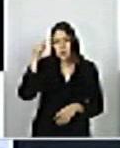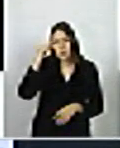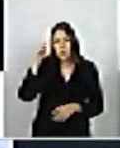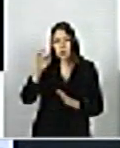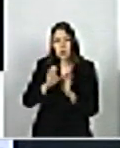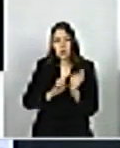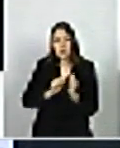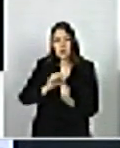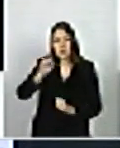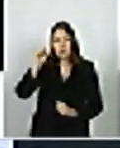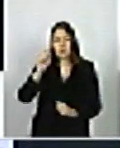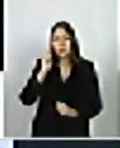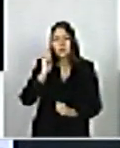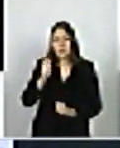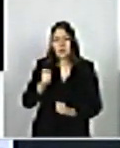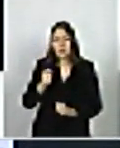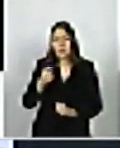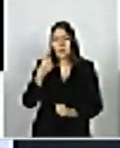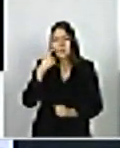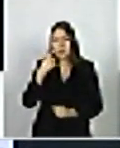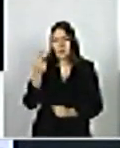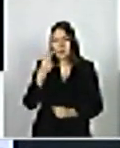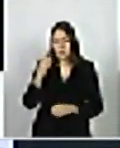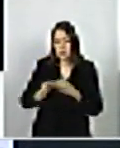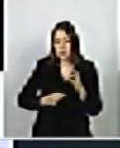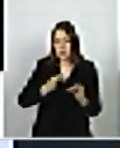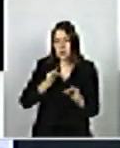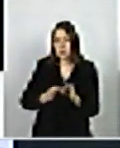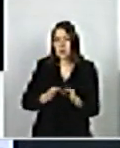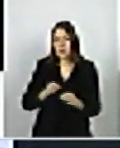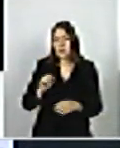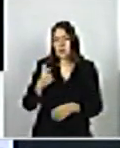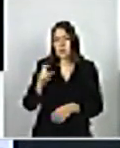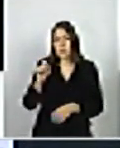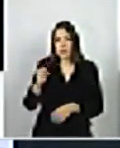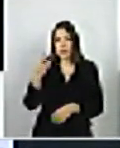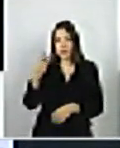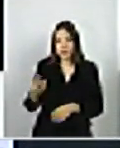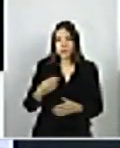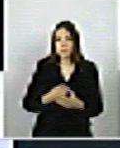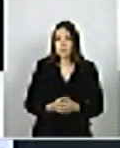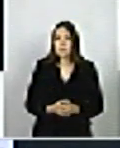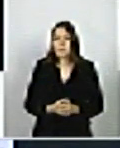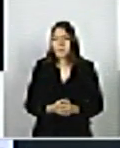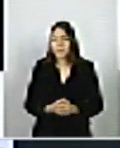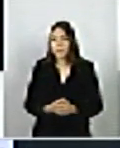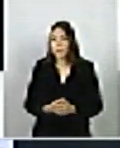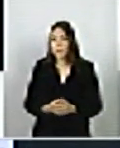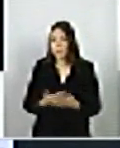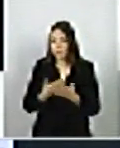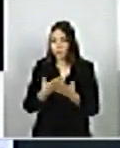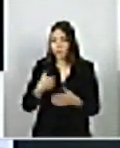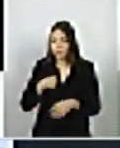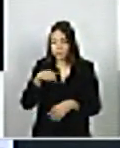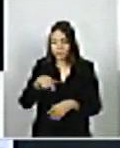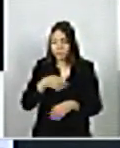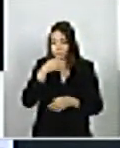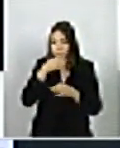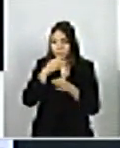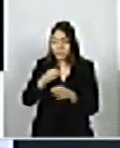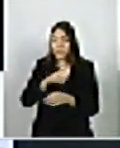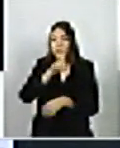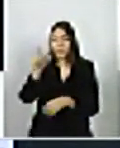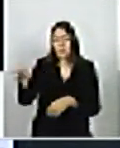es aspiracional, que la vamos a cumplir el siglo XXIII. Yo dejo sentado aquí para el debate público que